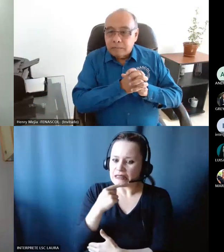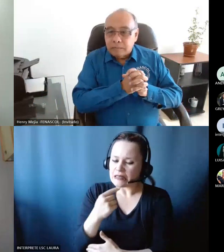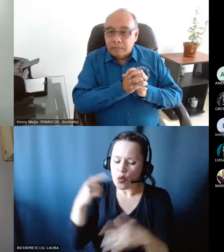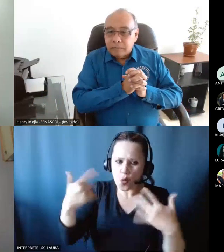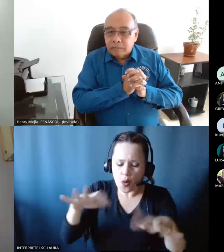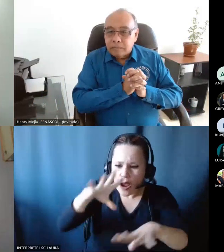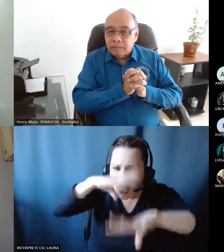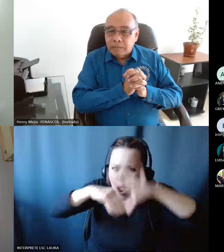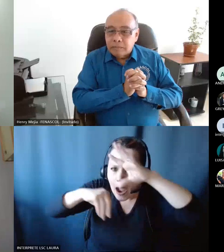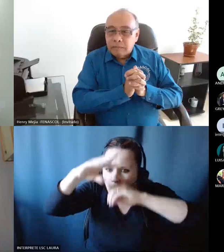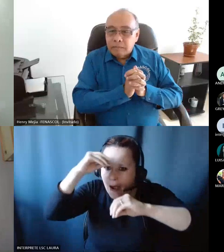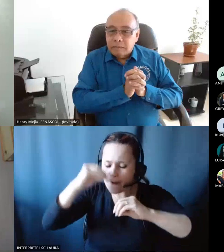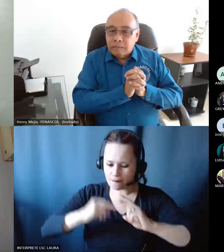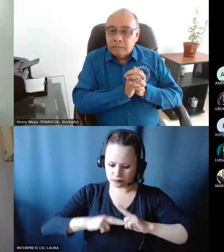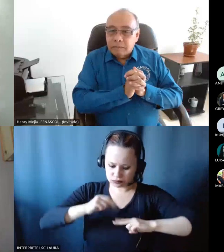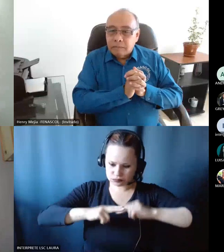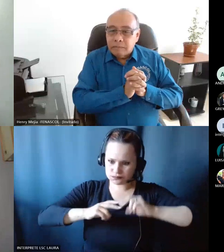hace crecer